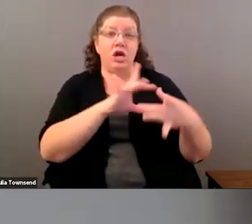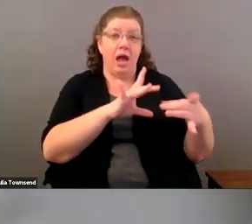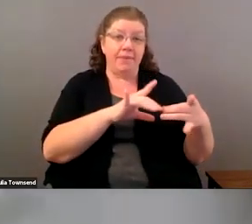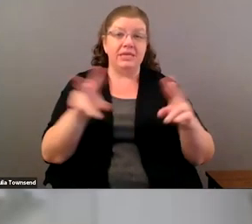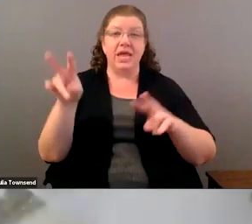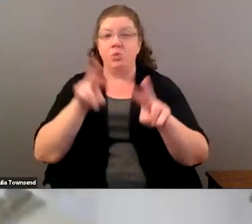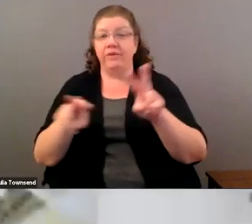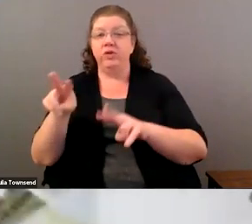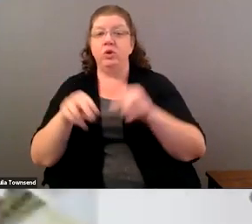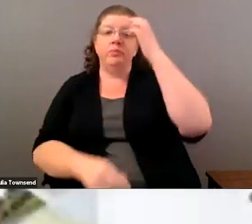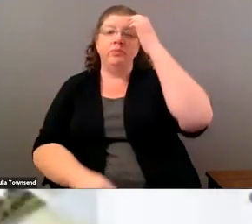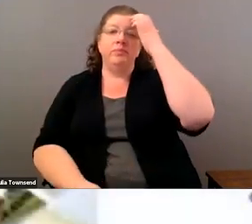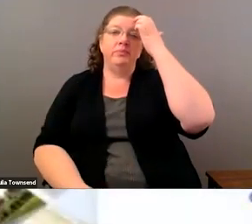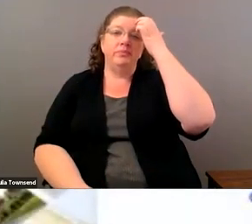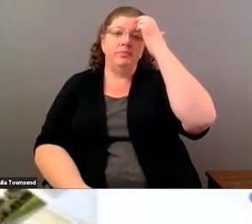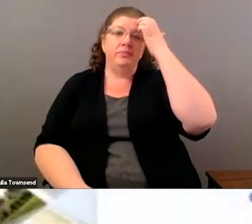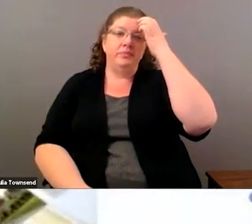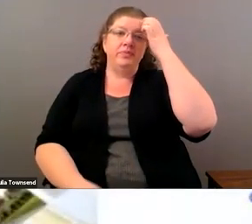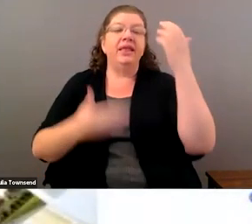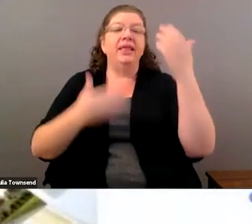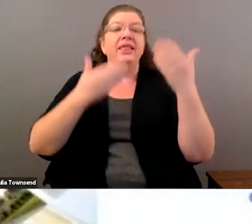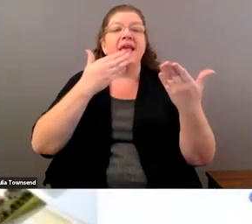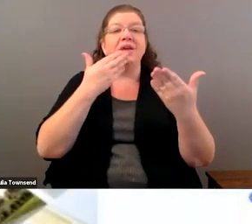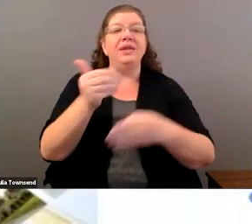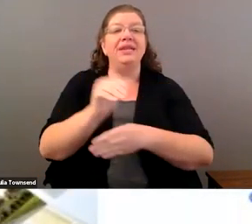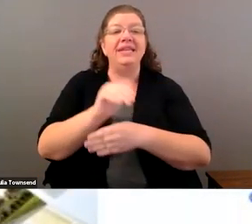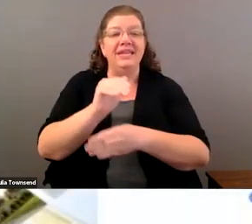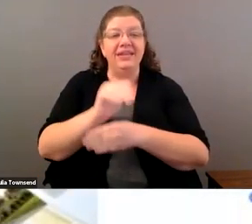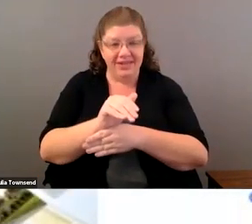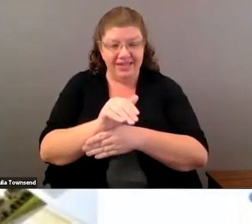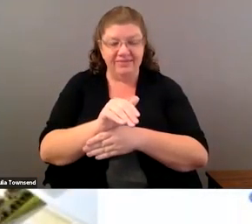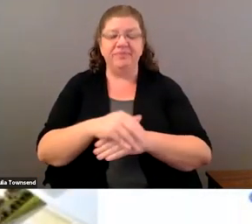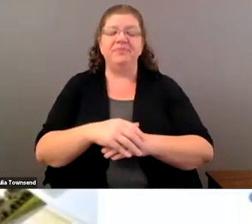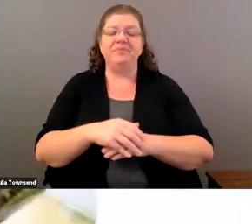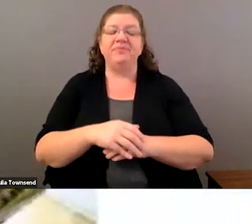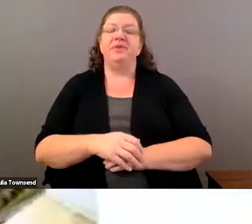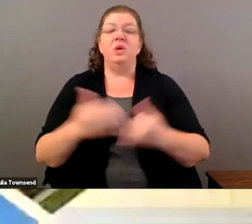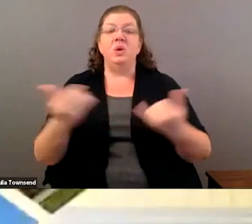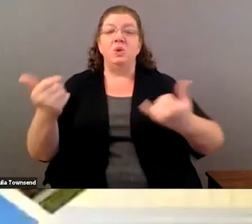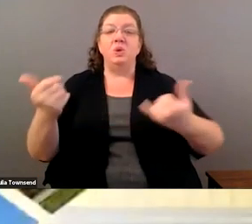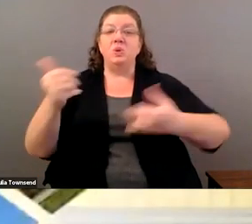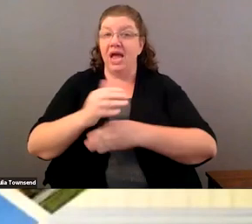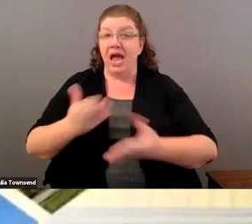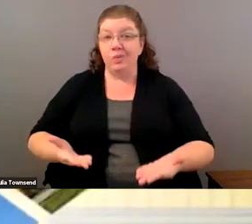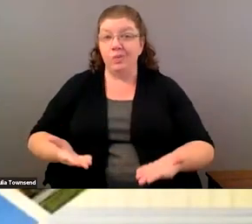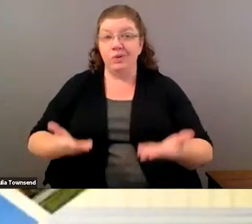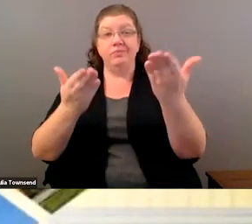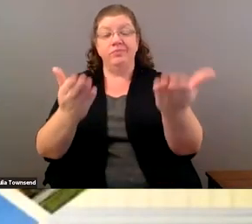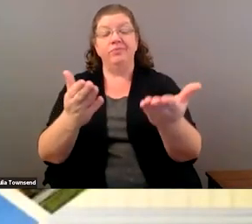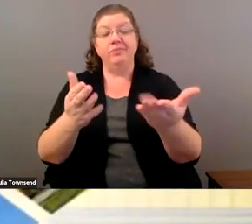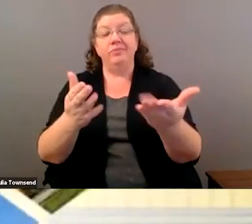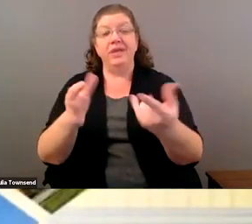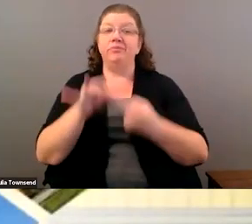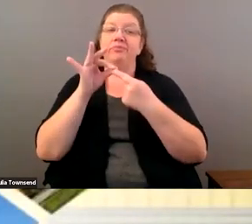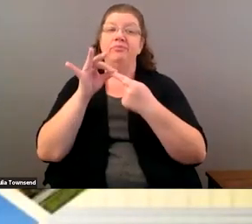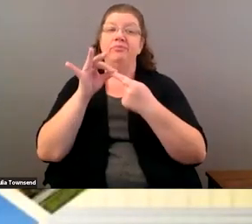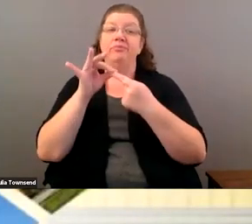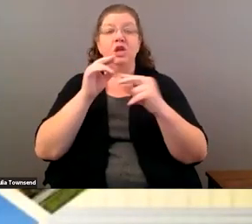comentario si me paso las gracias muy buenas noches miembros del consejo que se permiten este maldonado